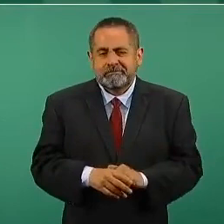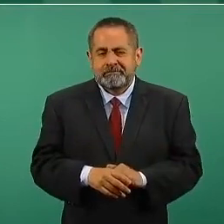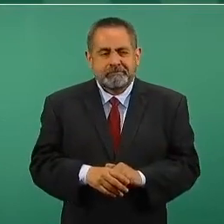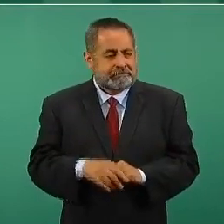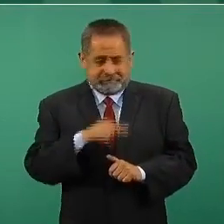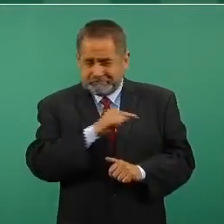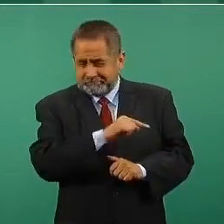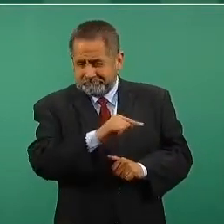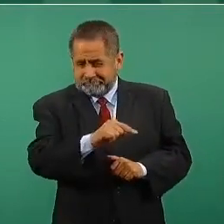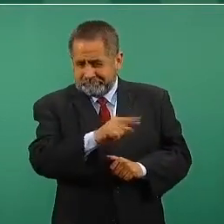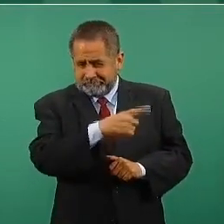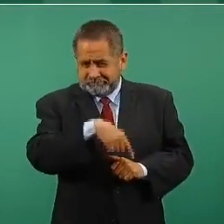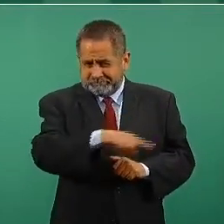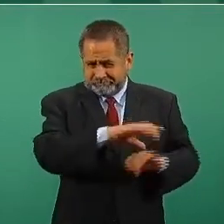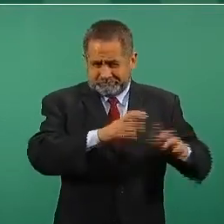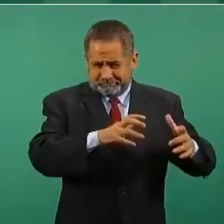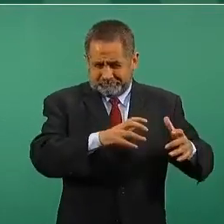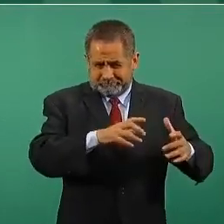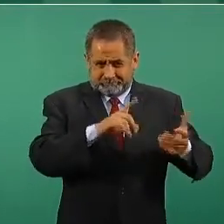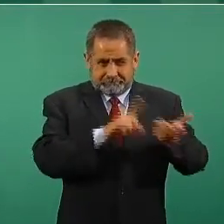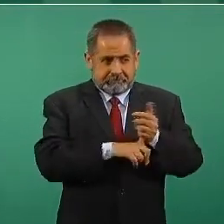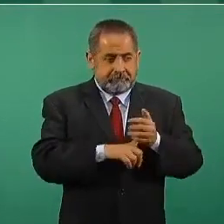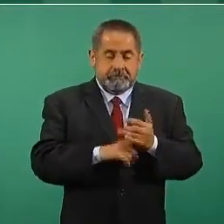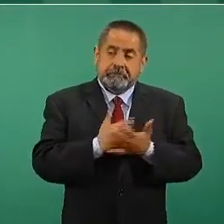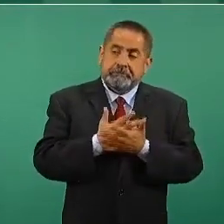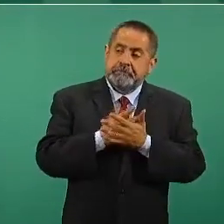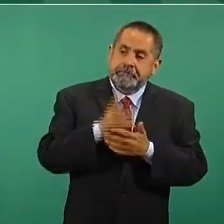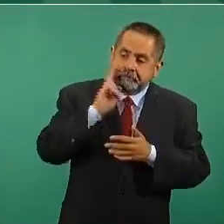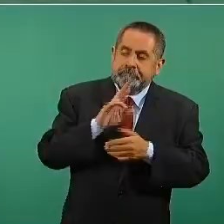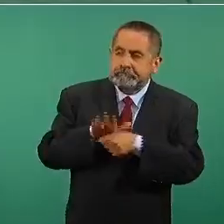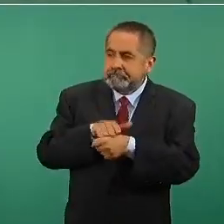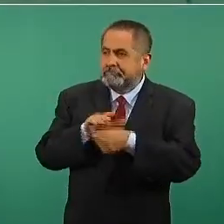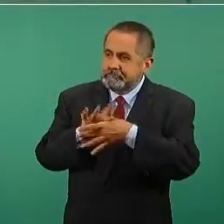todos estos que hacían lobby,